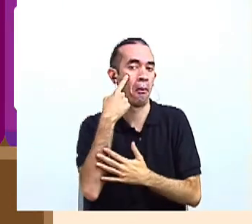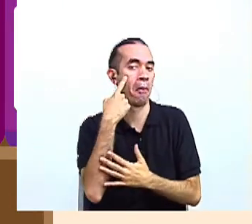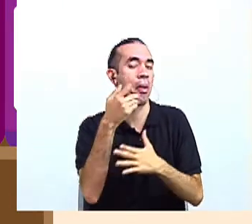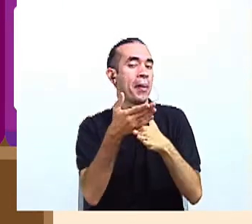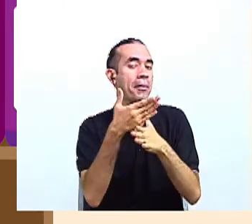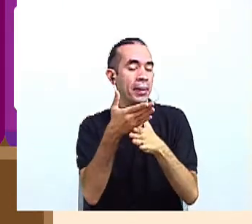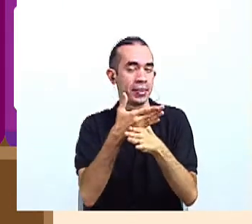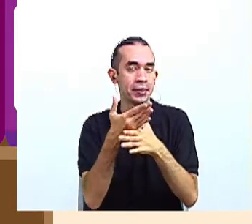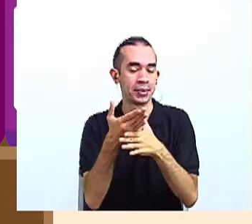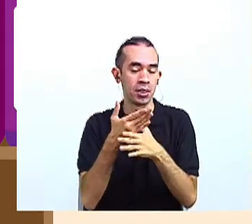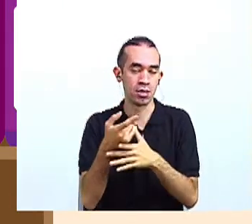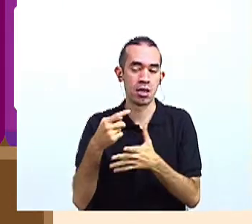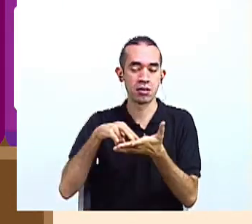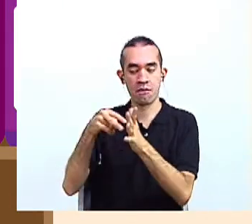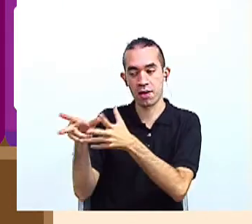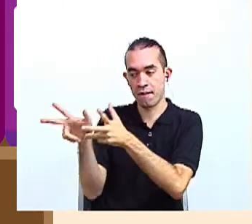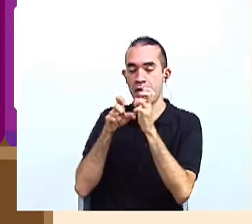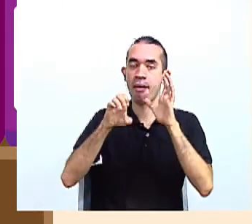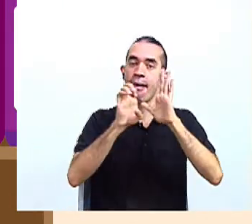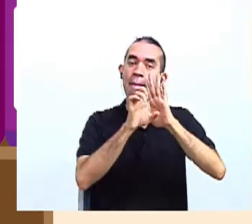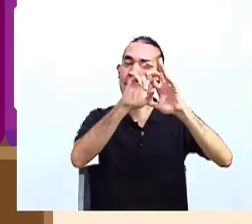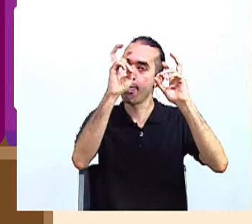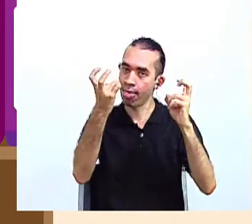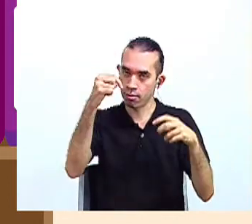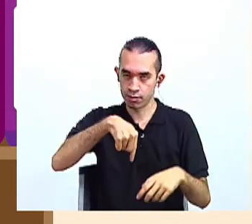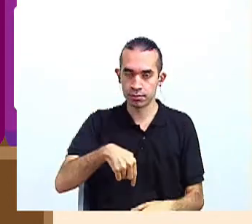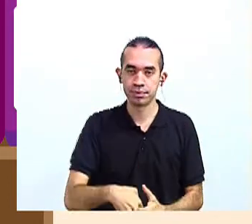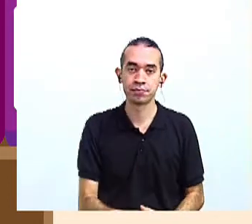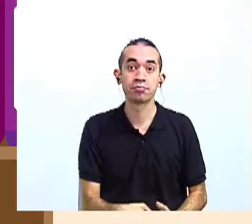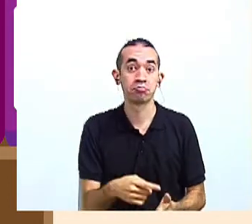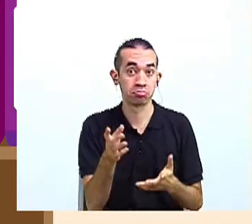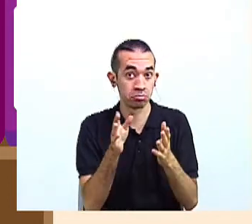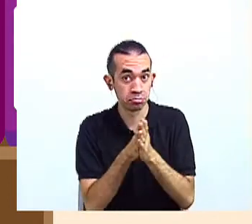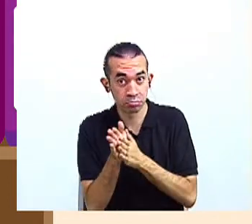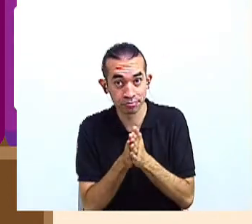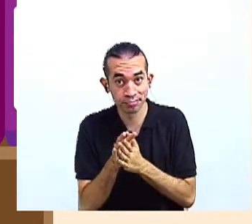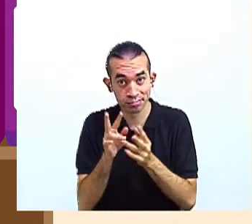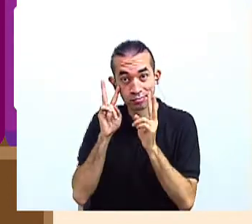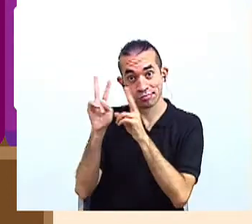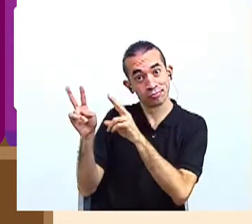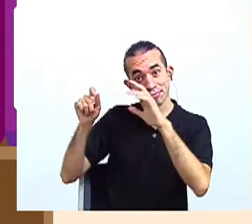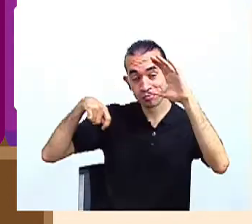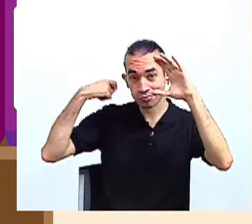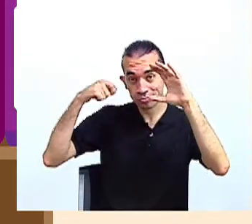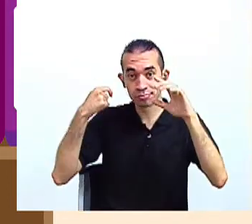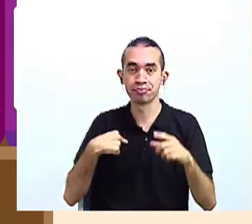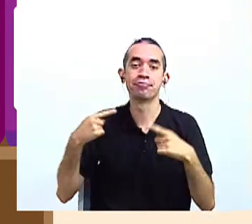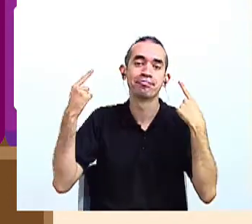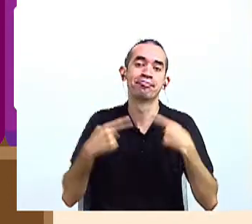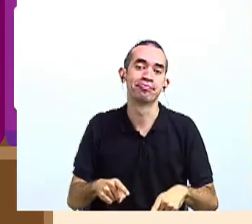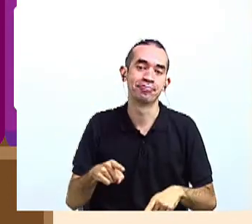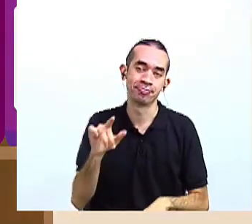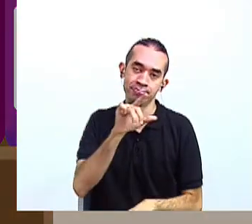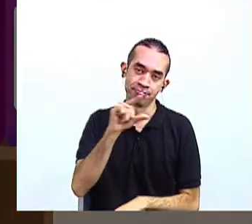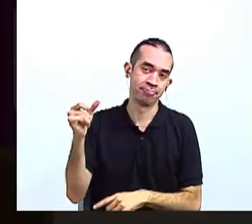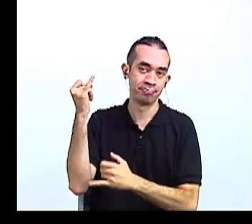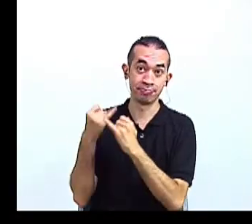porque nos va a servir de ejemplo para trabajar el tema de hoy. ¿Qué les parece si vemos el video de lo que me pasó el fin de semana?